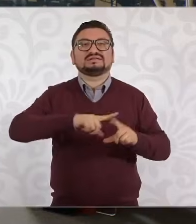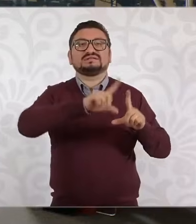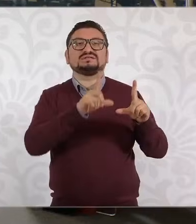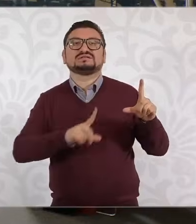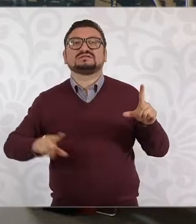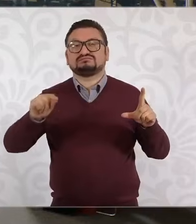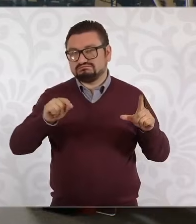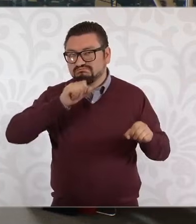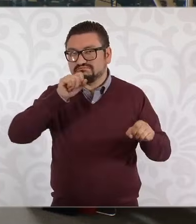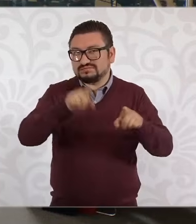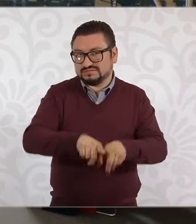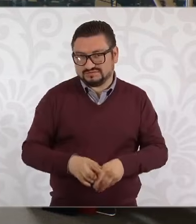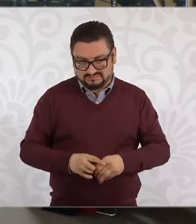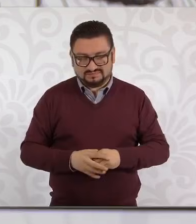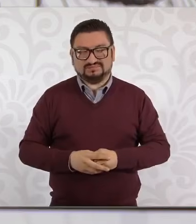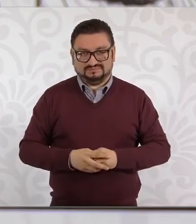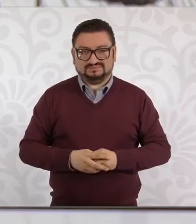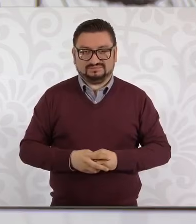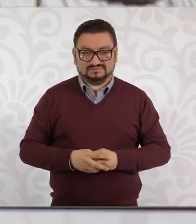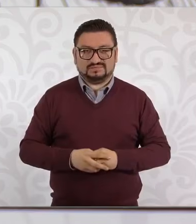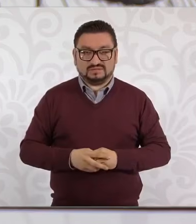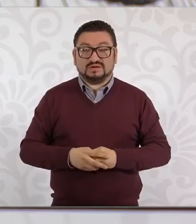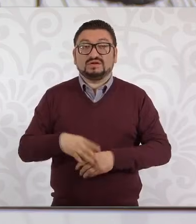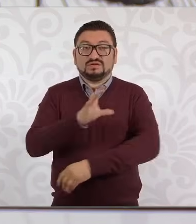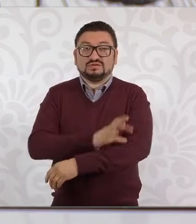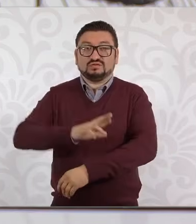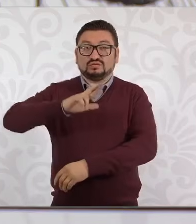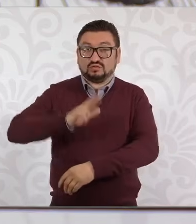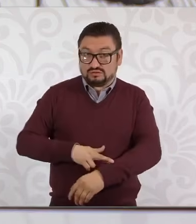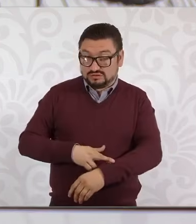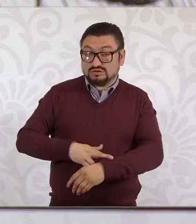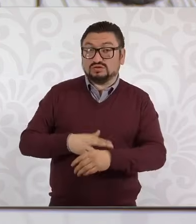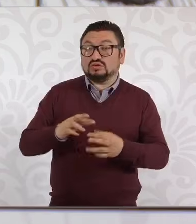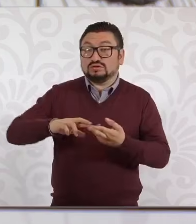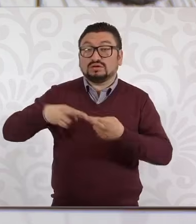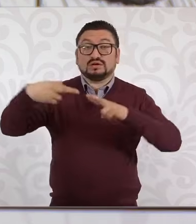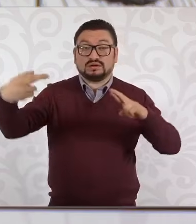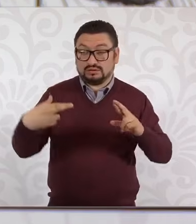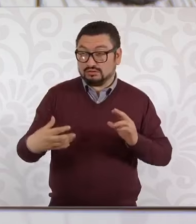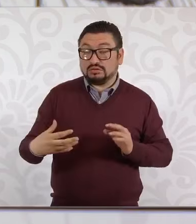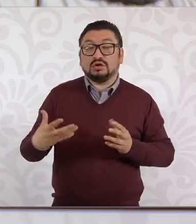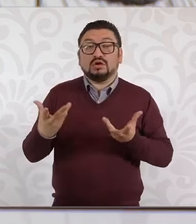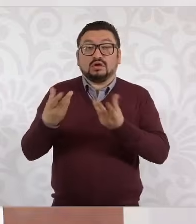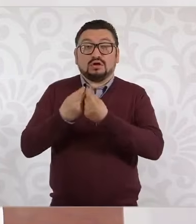tiene nada que ver la relación que hay en la coordinación con el gobierno de los Estados Unidos y sus